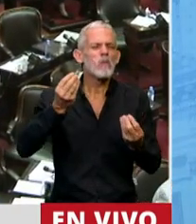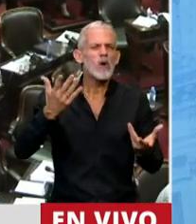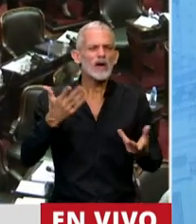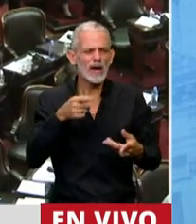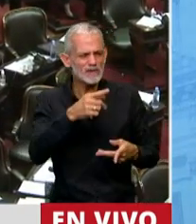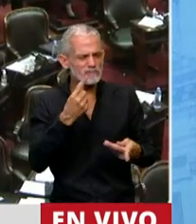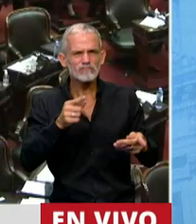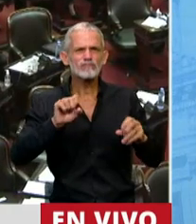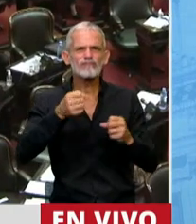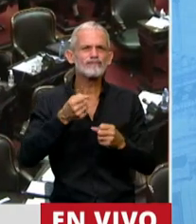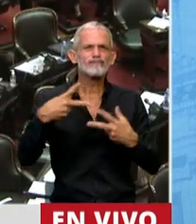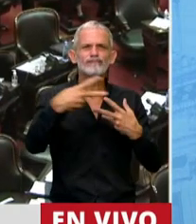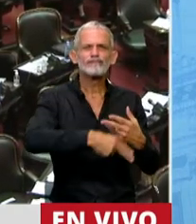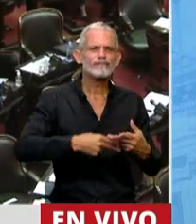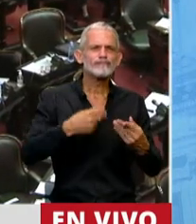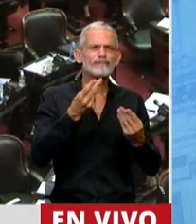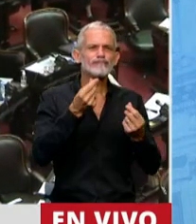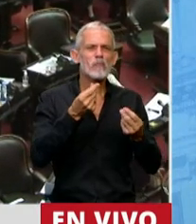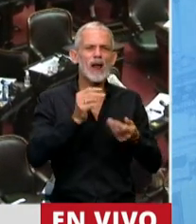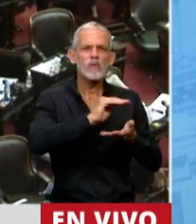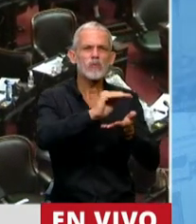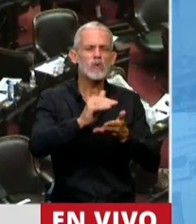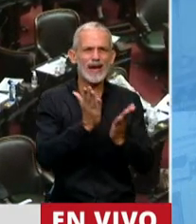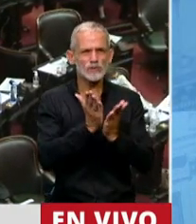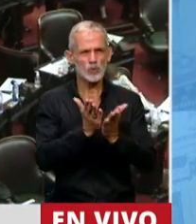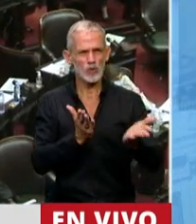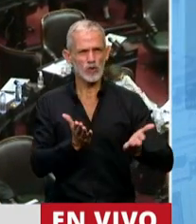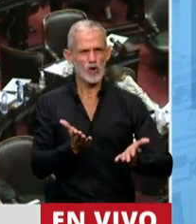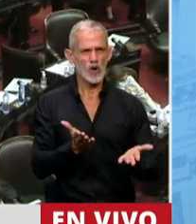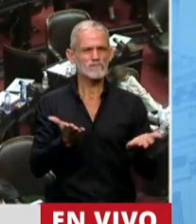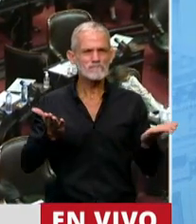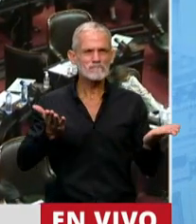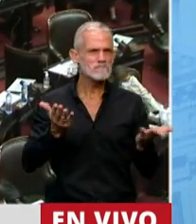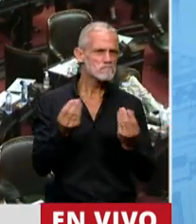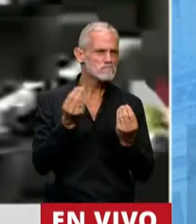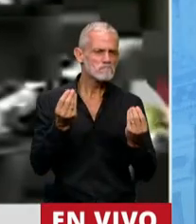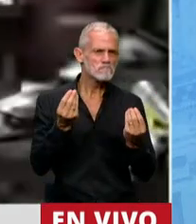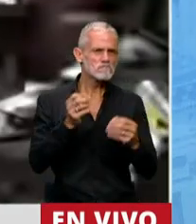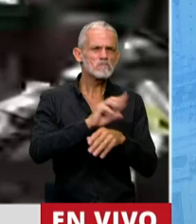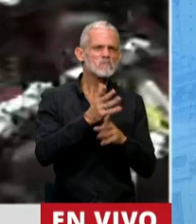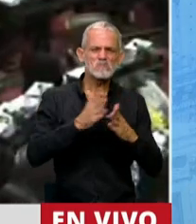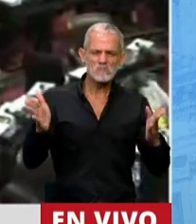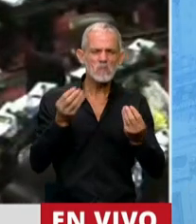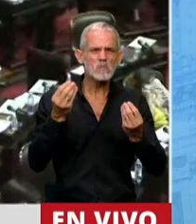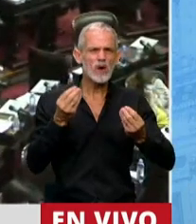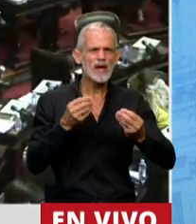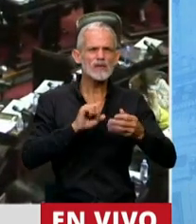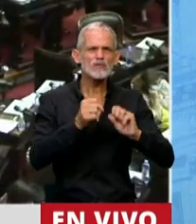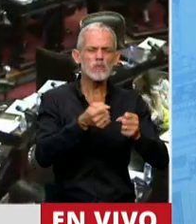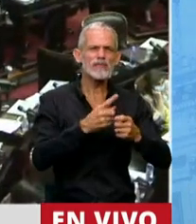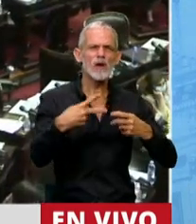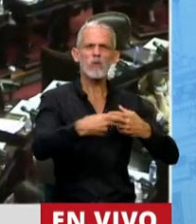hay para suspender becas de estudio? ¿Qué razón existió en la pandemia para suspender estas